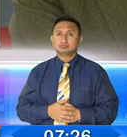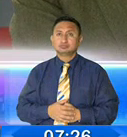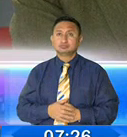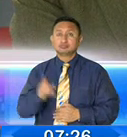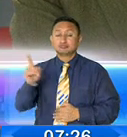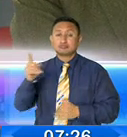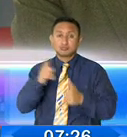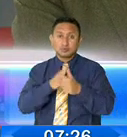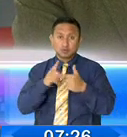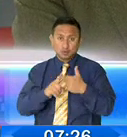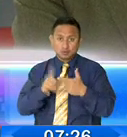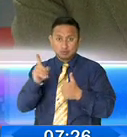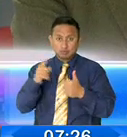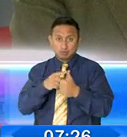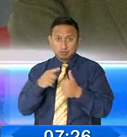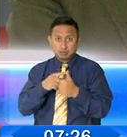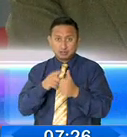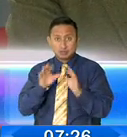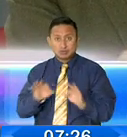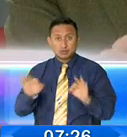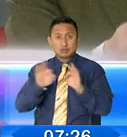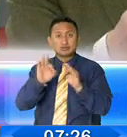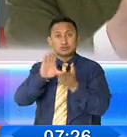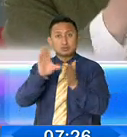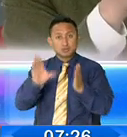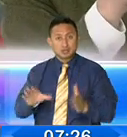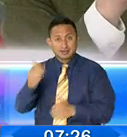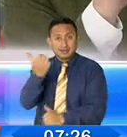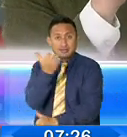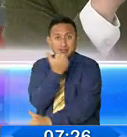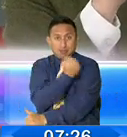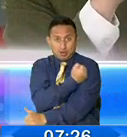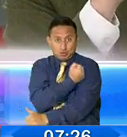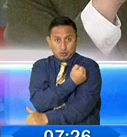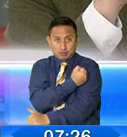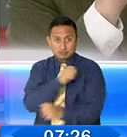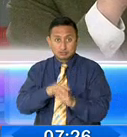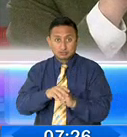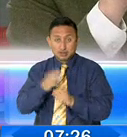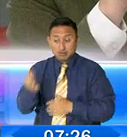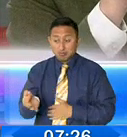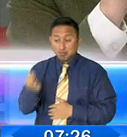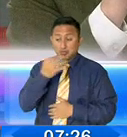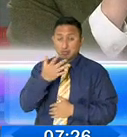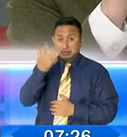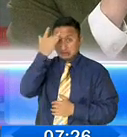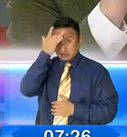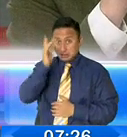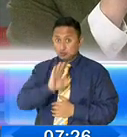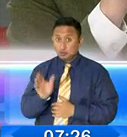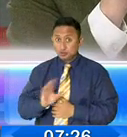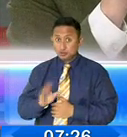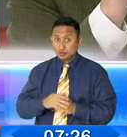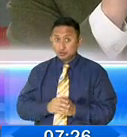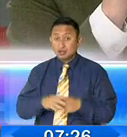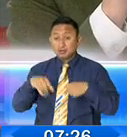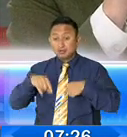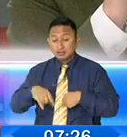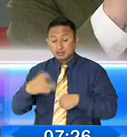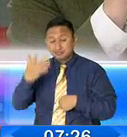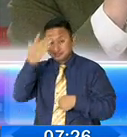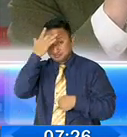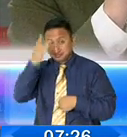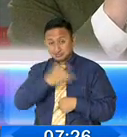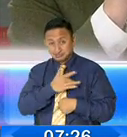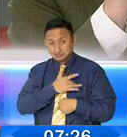primera, hay que señalar a la población que la vacuna no evita la infección. La vacuna evita la enfermedad sintomática,